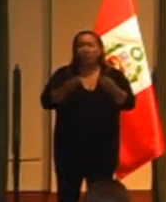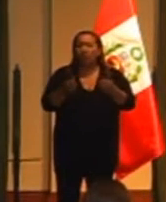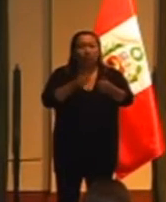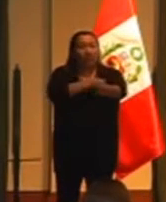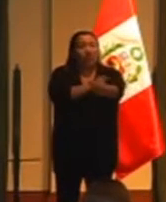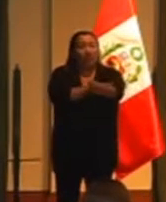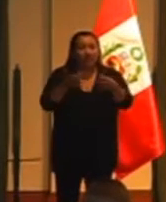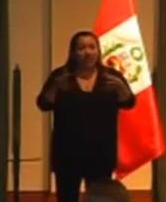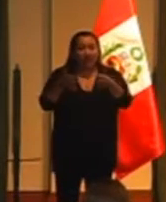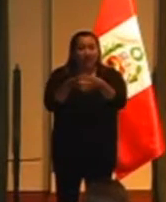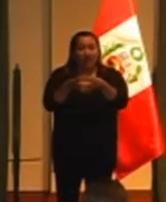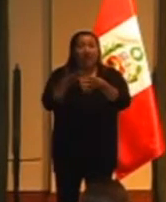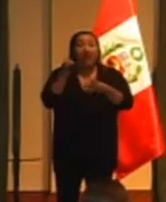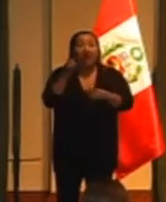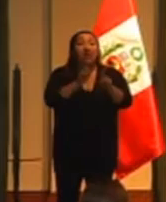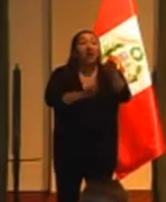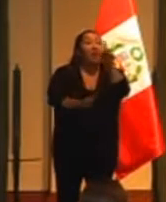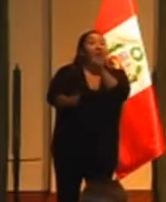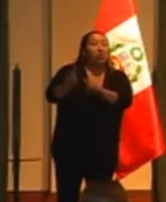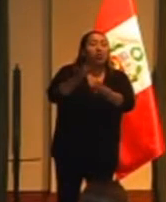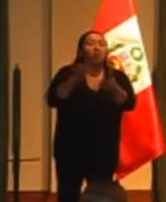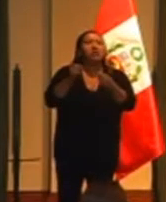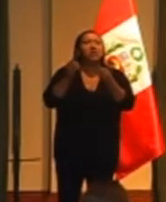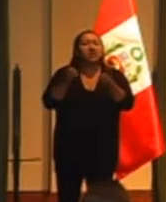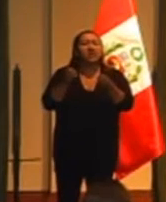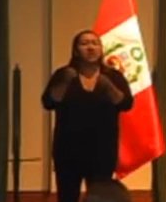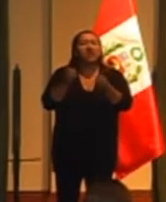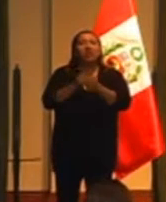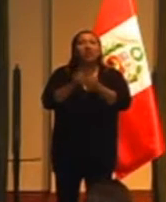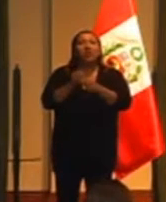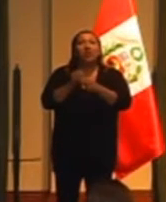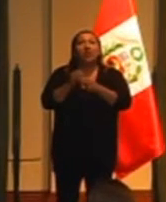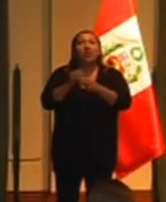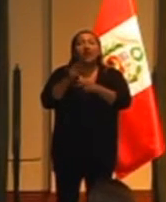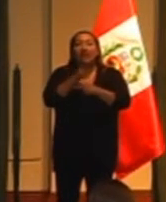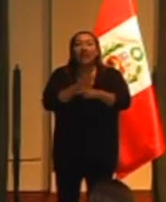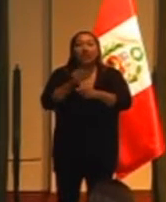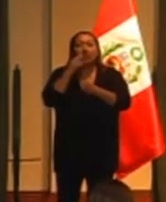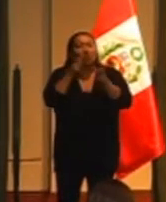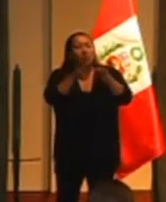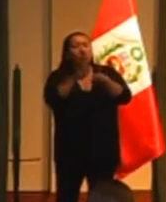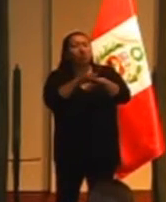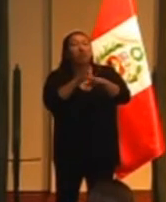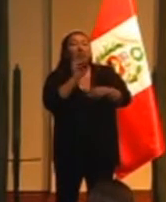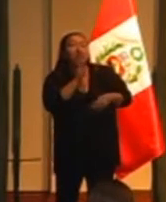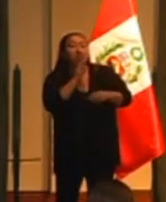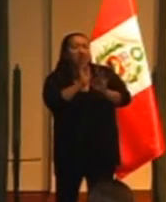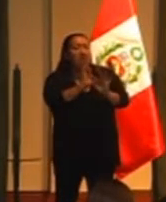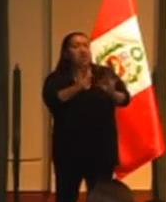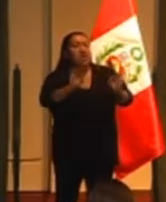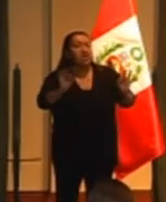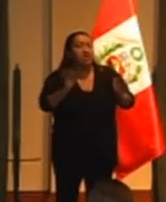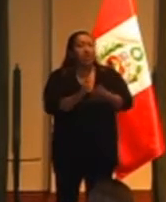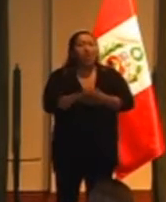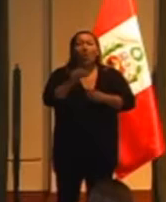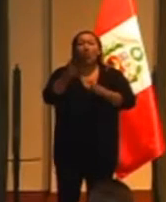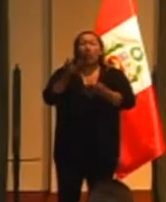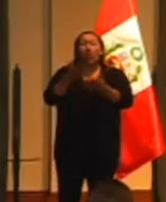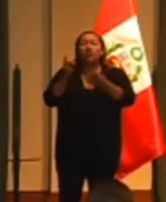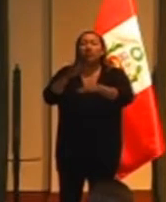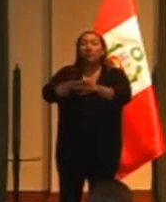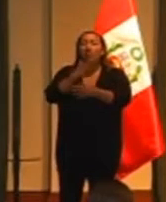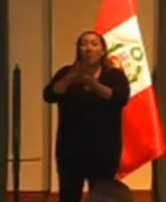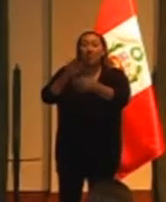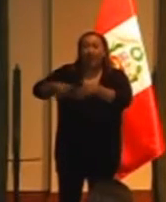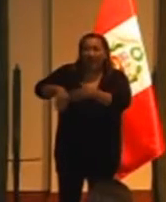sostenidamente. Hay situaciones de vigilancia sanitaria en los restaurantes, hay situaciones que se dan en las calles,